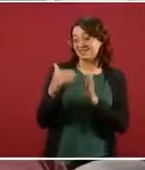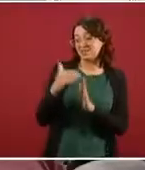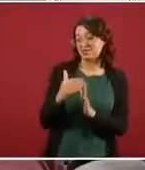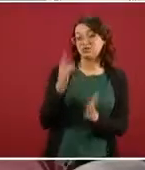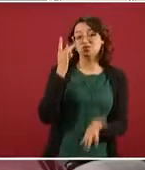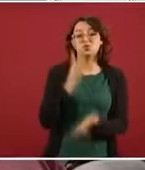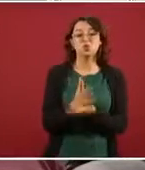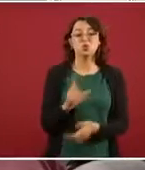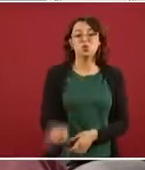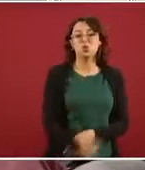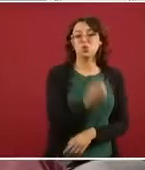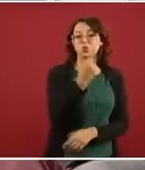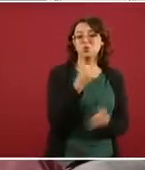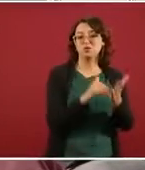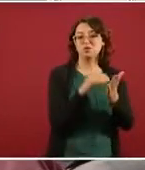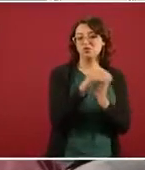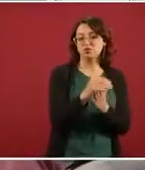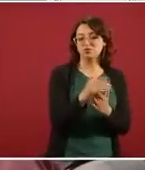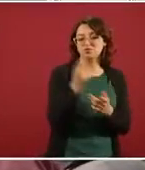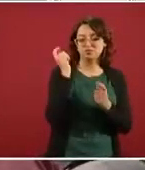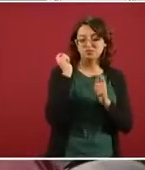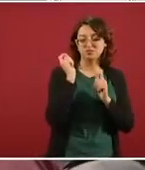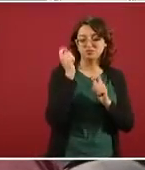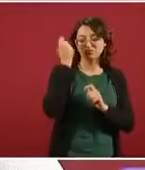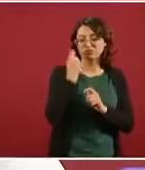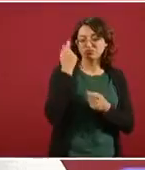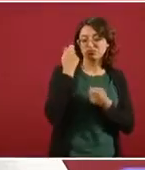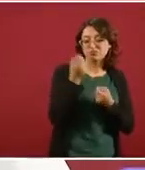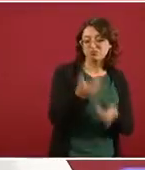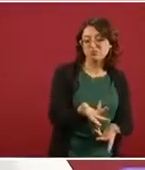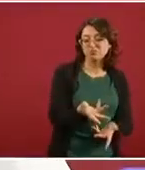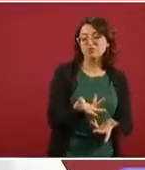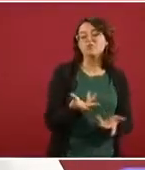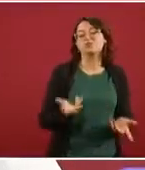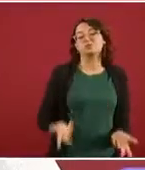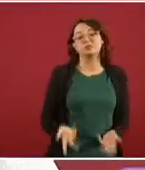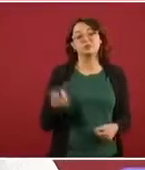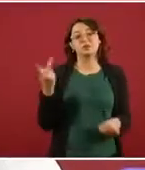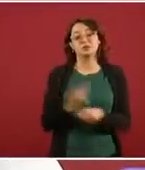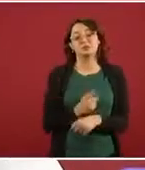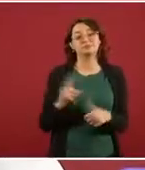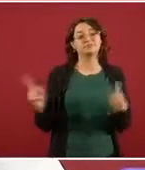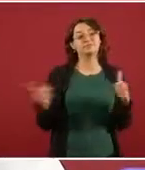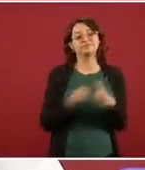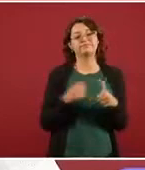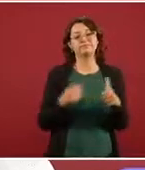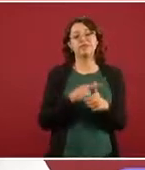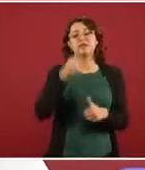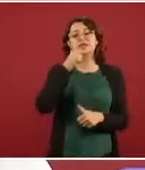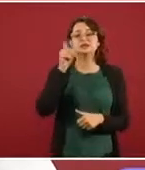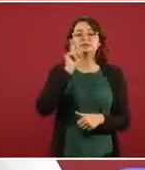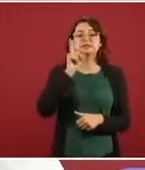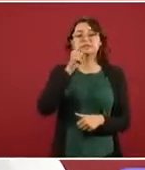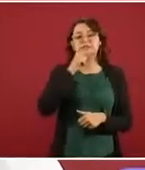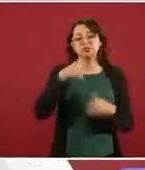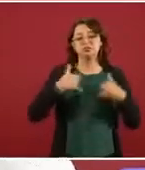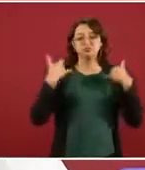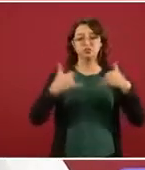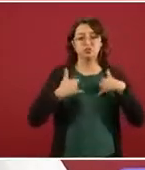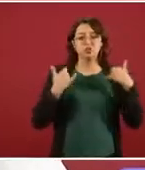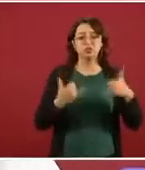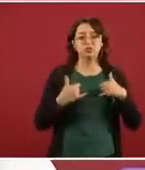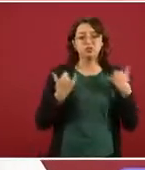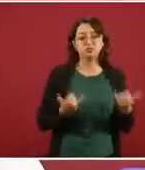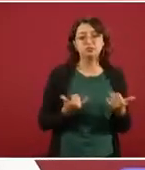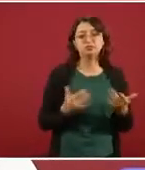damos prioridad a los niños y a los jóvenes. Los adultos de zonas urbanas que no